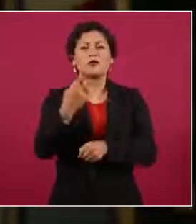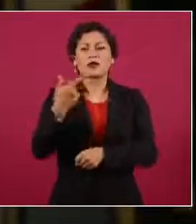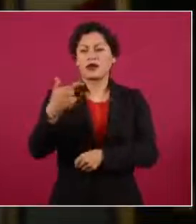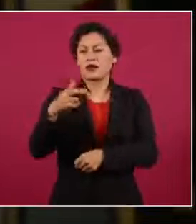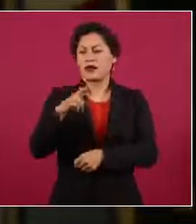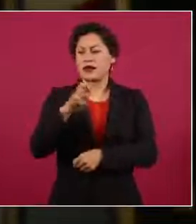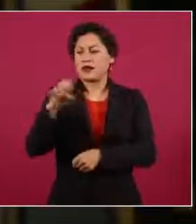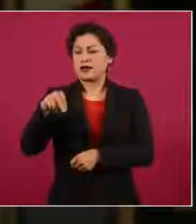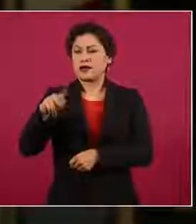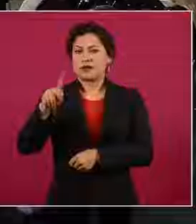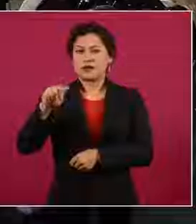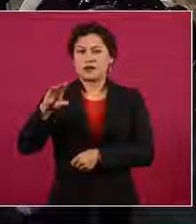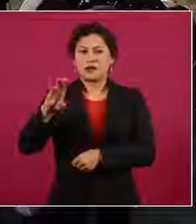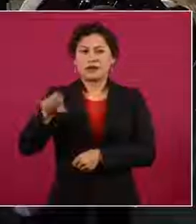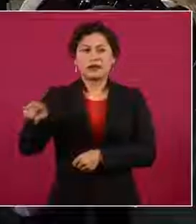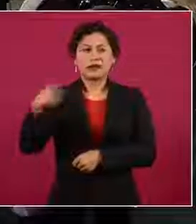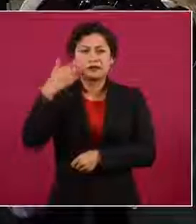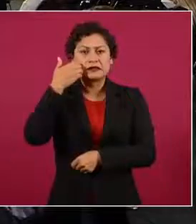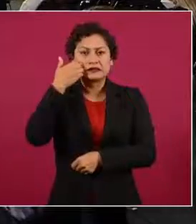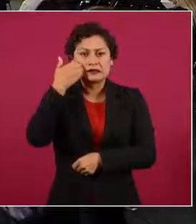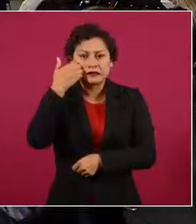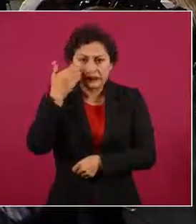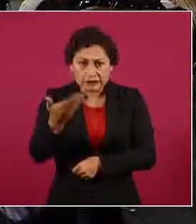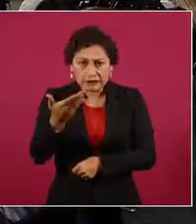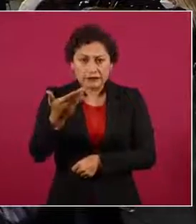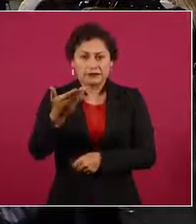cancele el Tren Maya? Porque